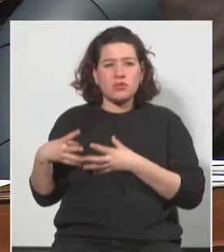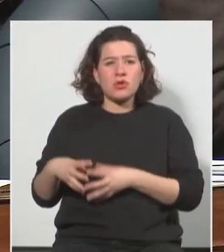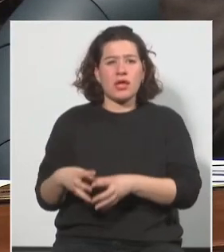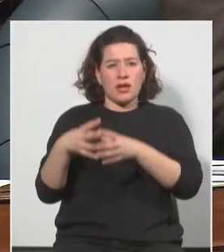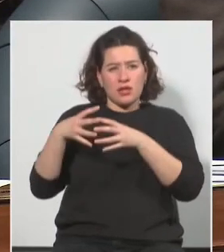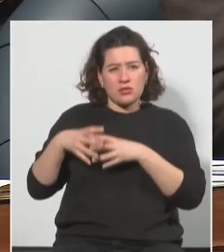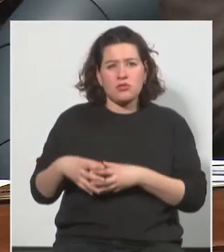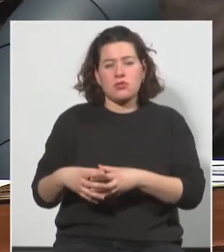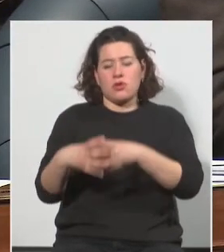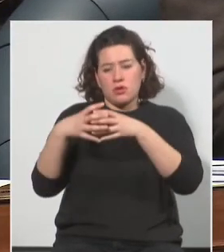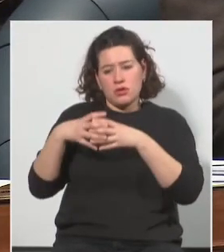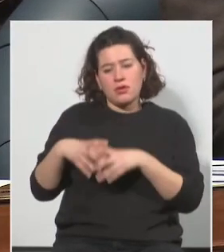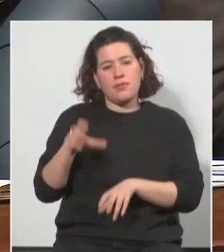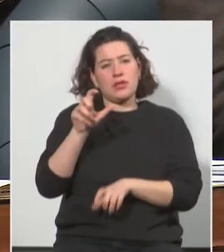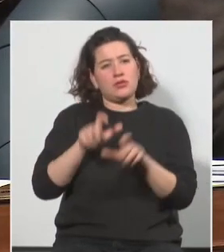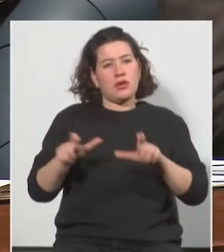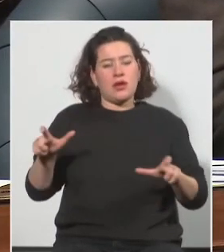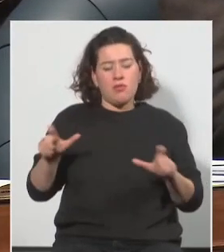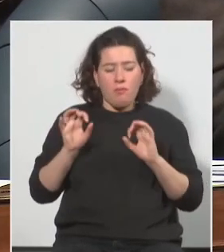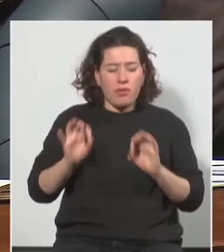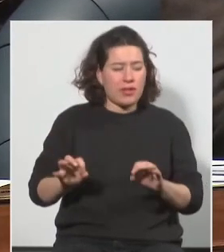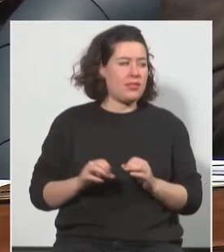generaciones enteras.